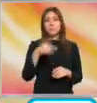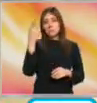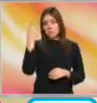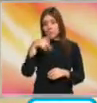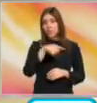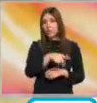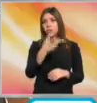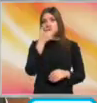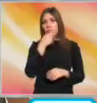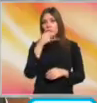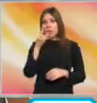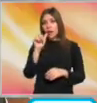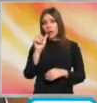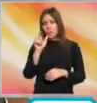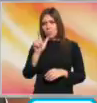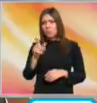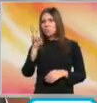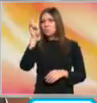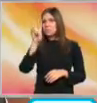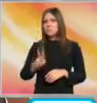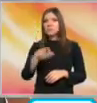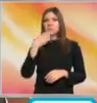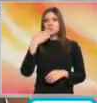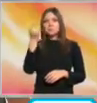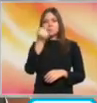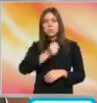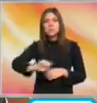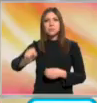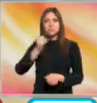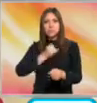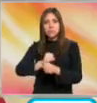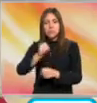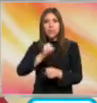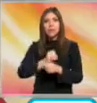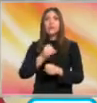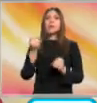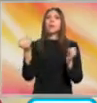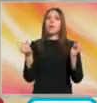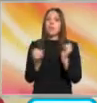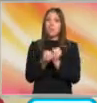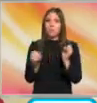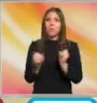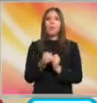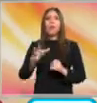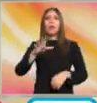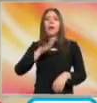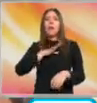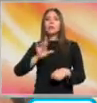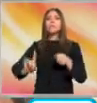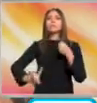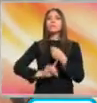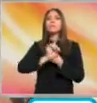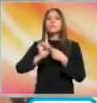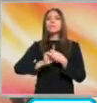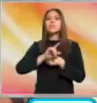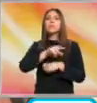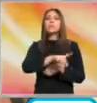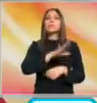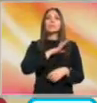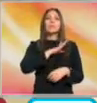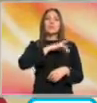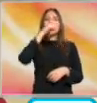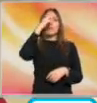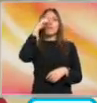debilidades también. Así como es muy buen carpintero, tiene debilidades terribles, que eso, por ejemplo, Mari Carmen ha